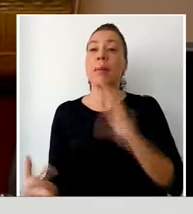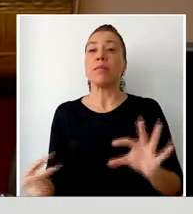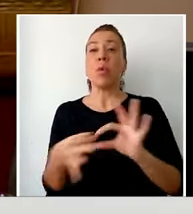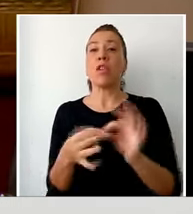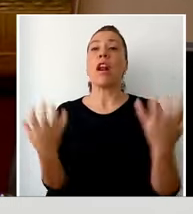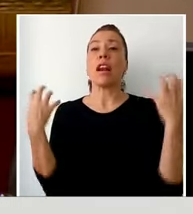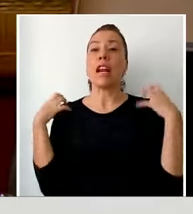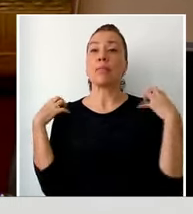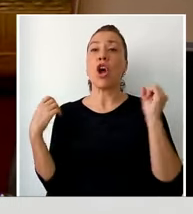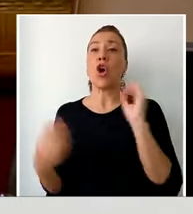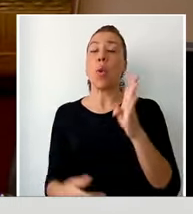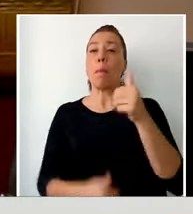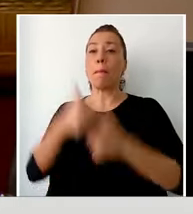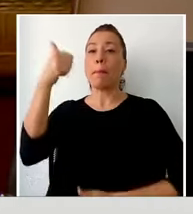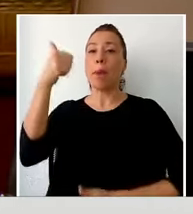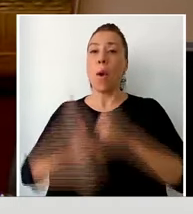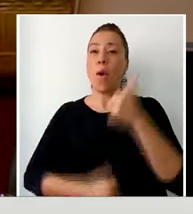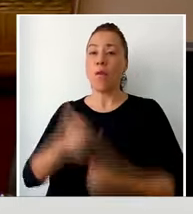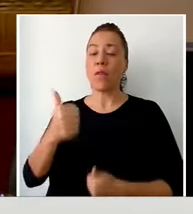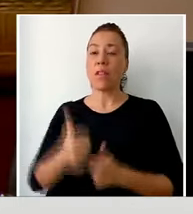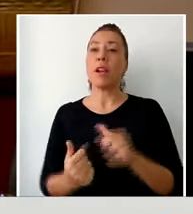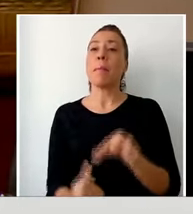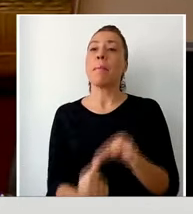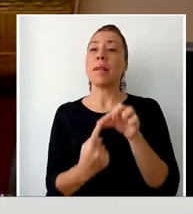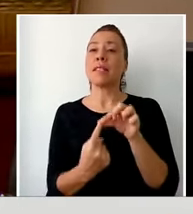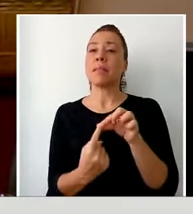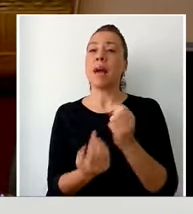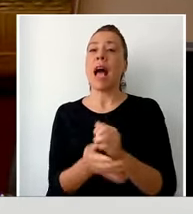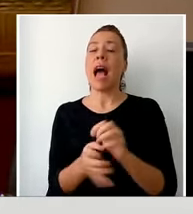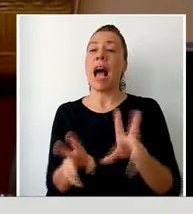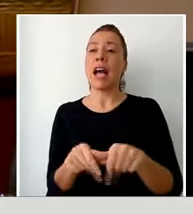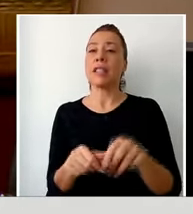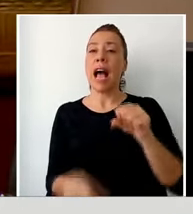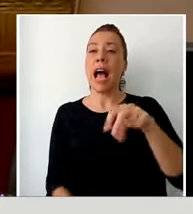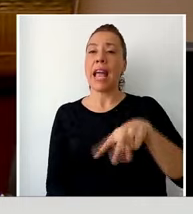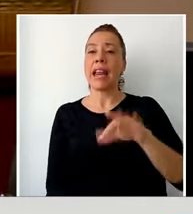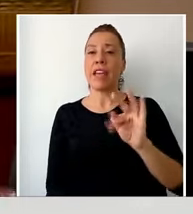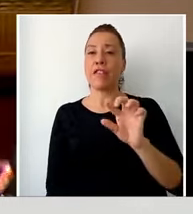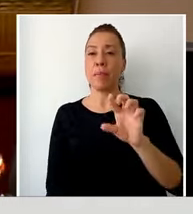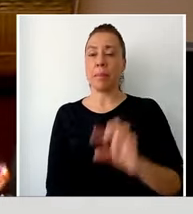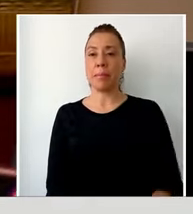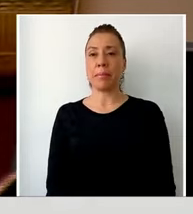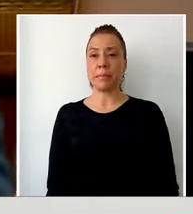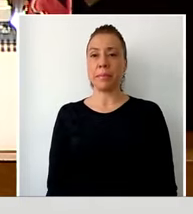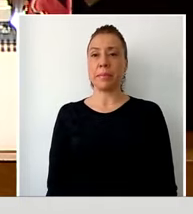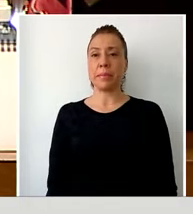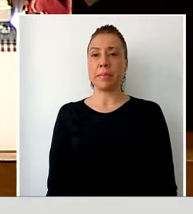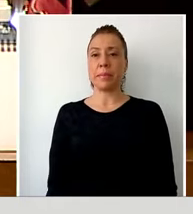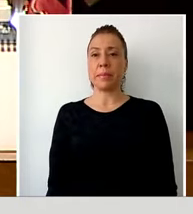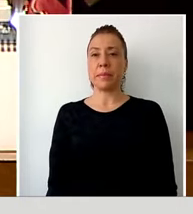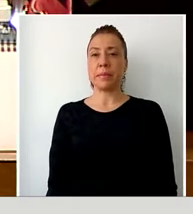los clubes profesionales y sobre todo a su asociación la nfp he dicho presidente Muchas gracias